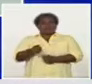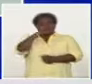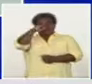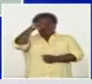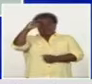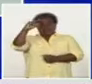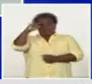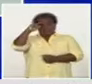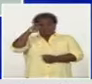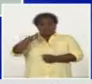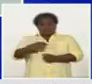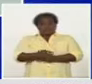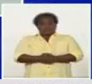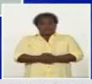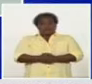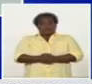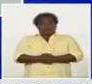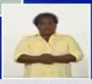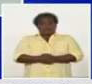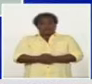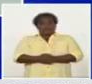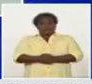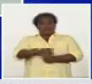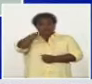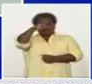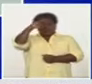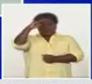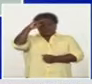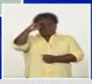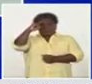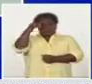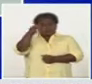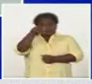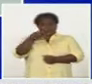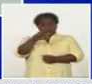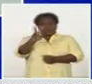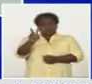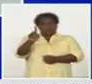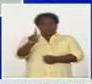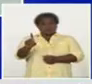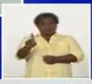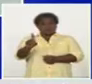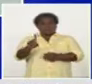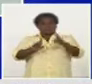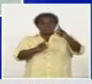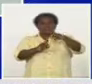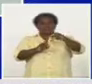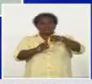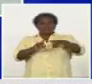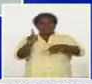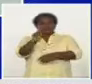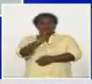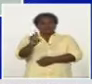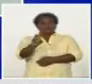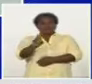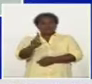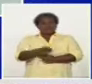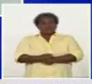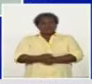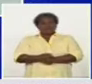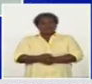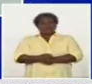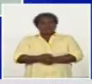jornada anterior. Santi Espíritu es municipio, el mayor número, 21,